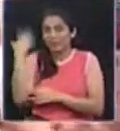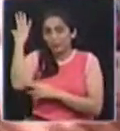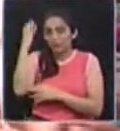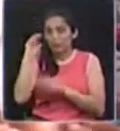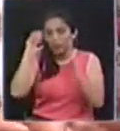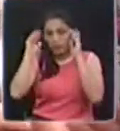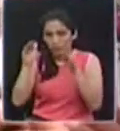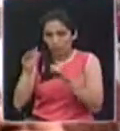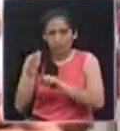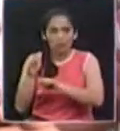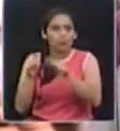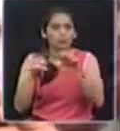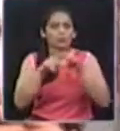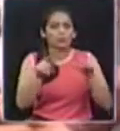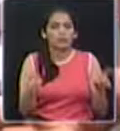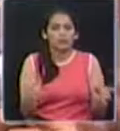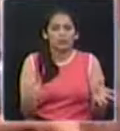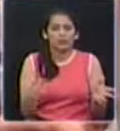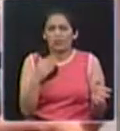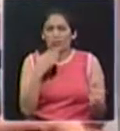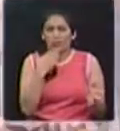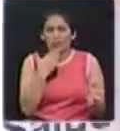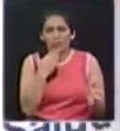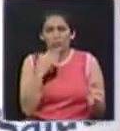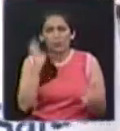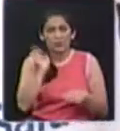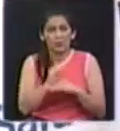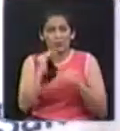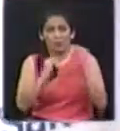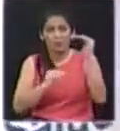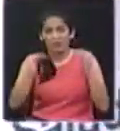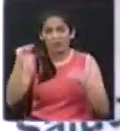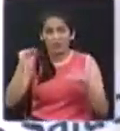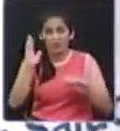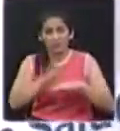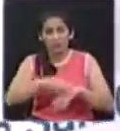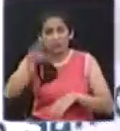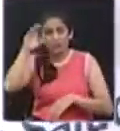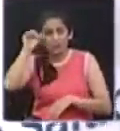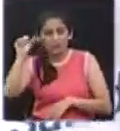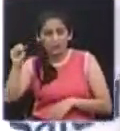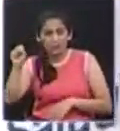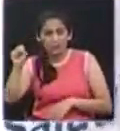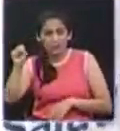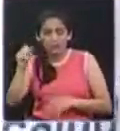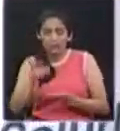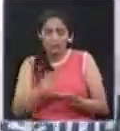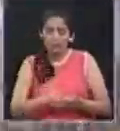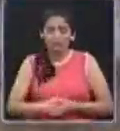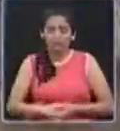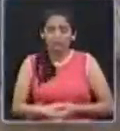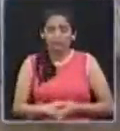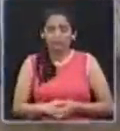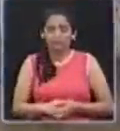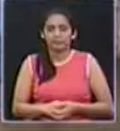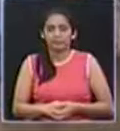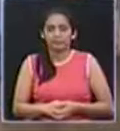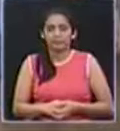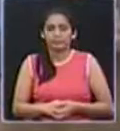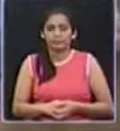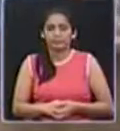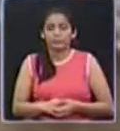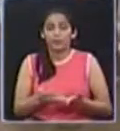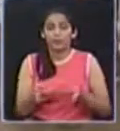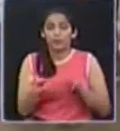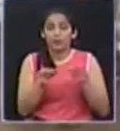discurso, pero el discurso igual es privatizador. Indica que el 20% de estas atenciones van a ser para las personas